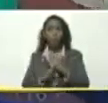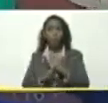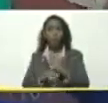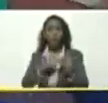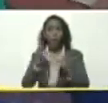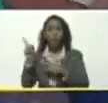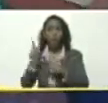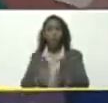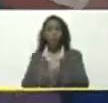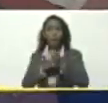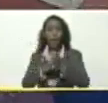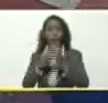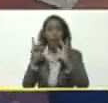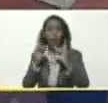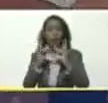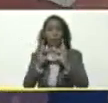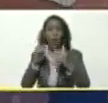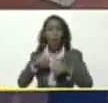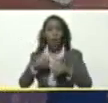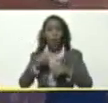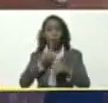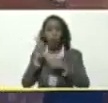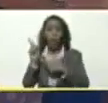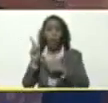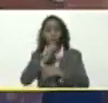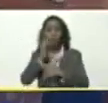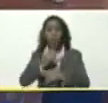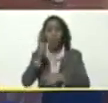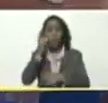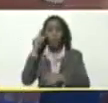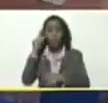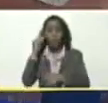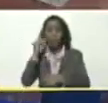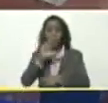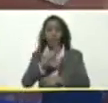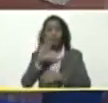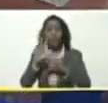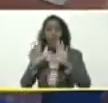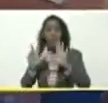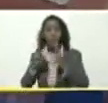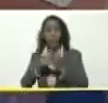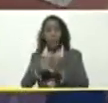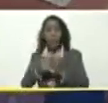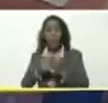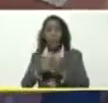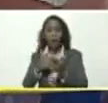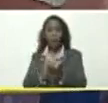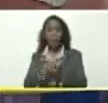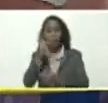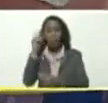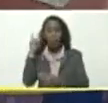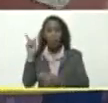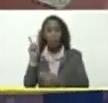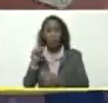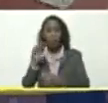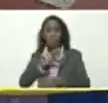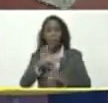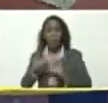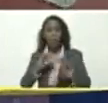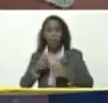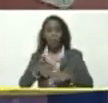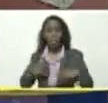a la cabecera de la cama para que hoy, como él, muchos zulianos y zulianas, 38,000 más o menos, hermanos, presidente, fueron los contagiados, y